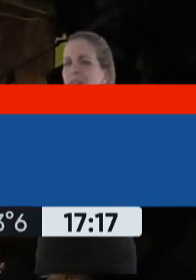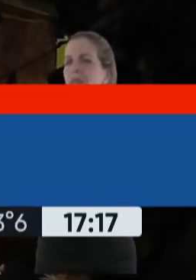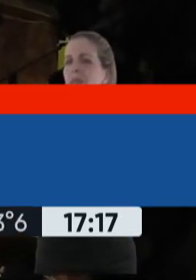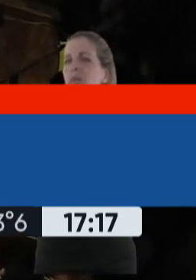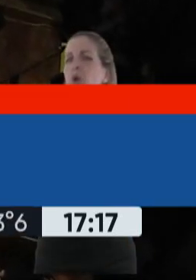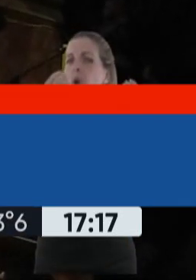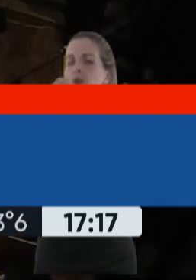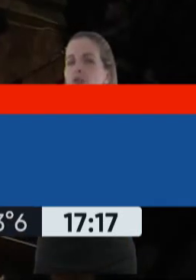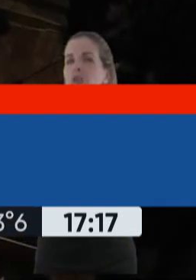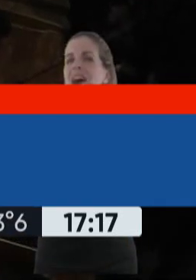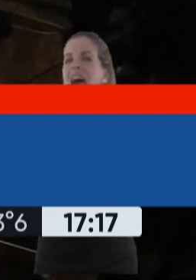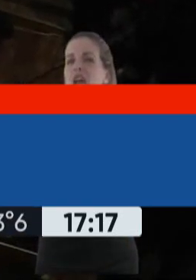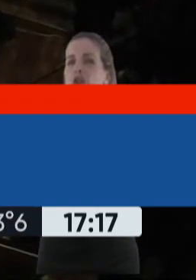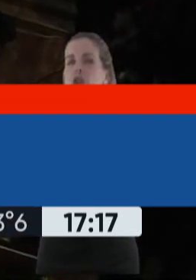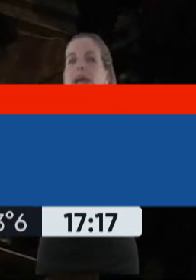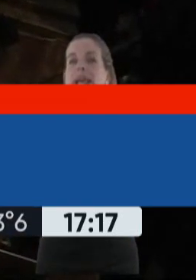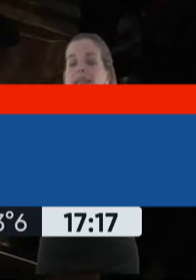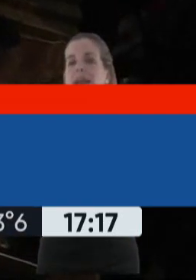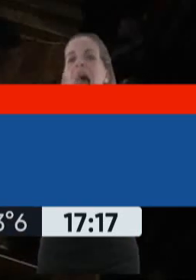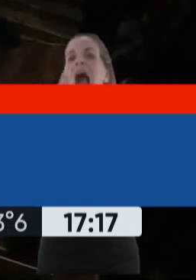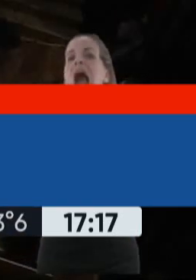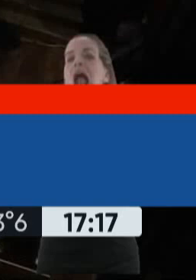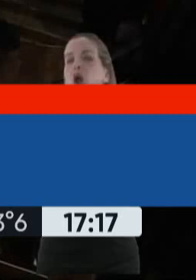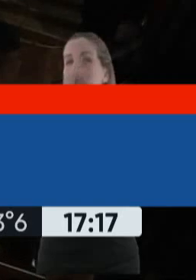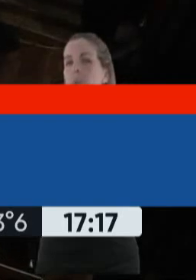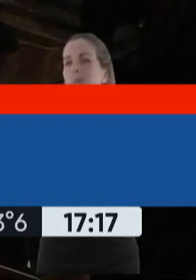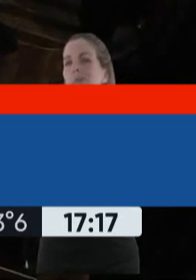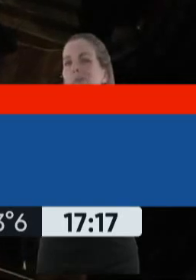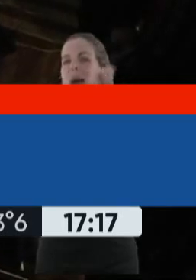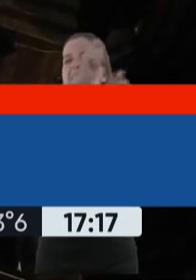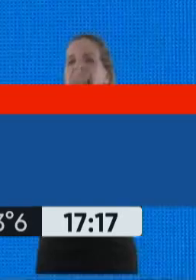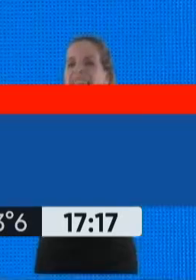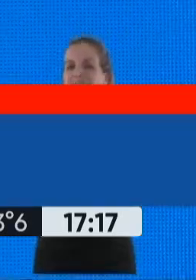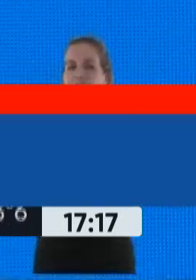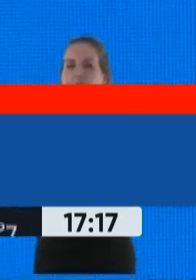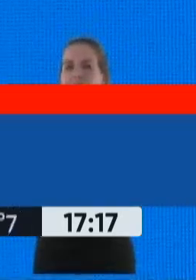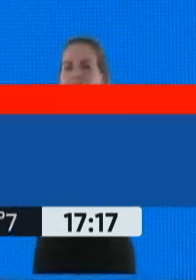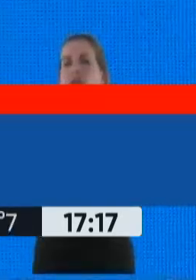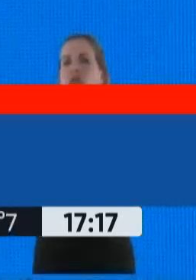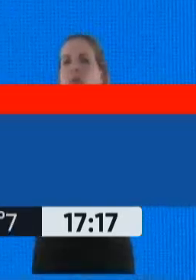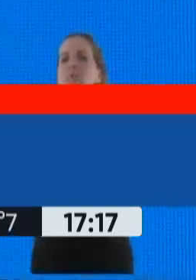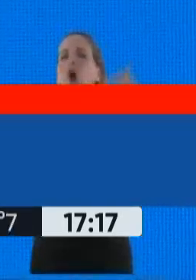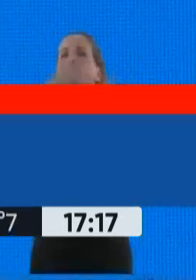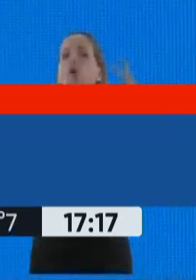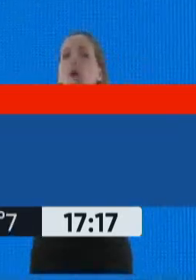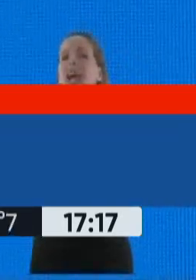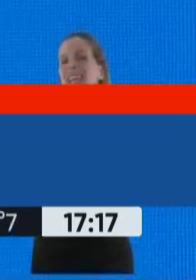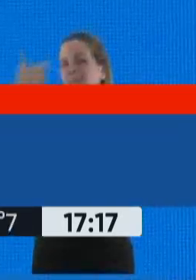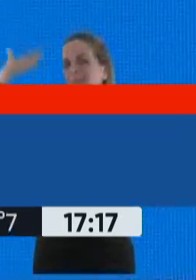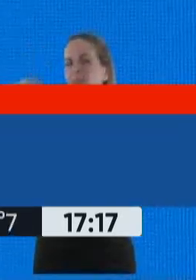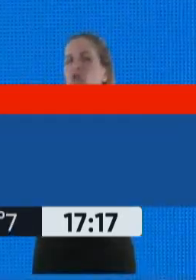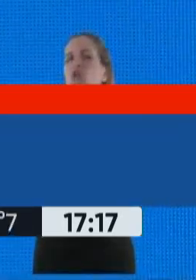Casa sobre el Arroyo, que es una obra arquitectónica increíble que tiene la Argentina y que ha quedado abandonada. Y que está en el centro de Mar del